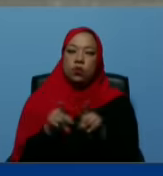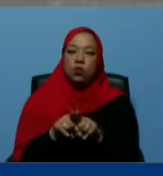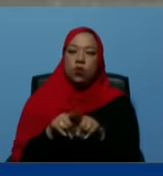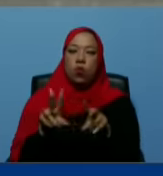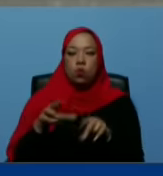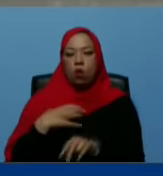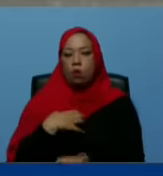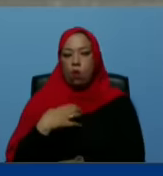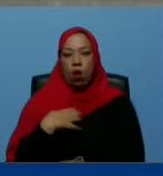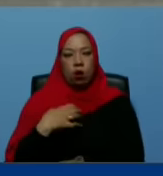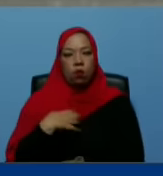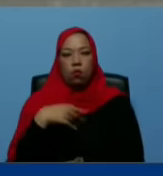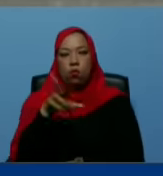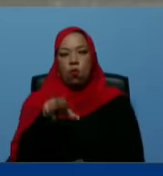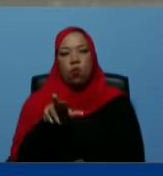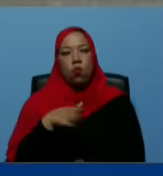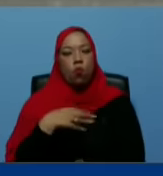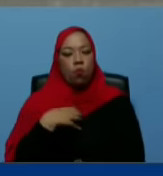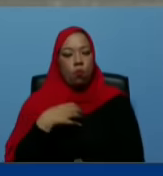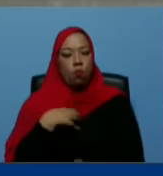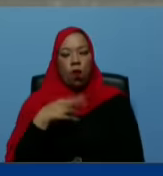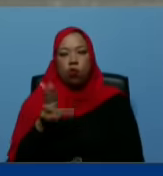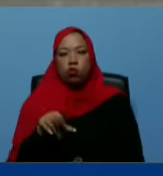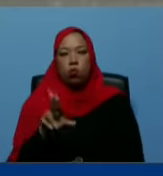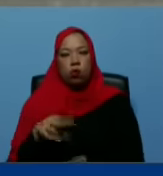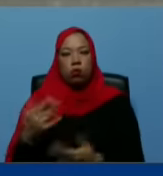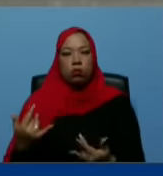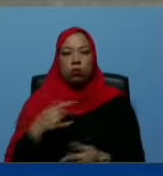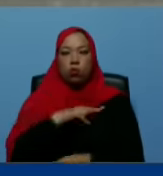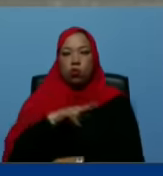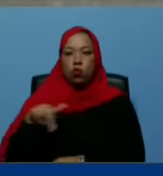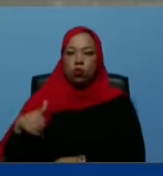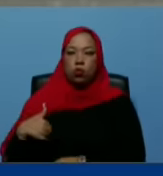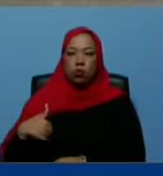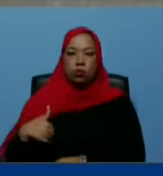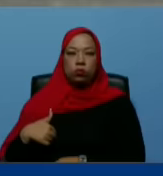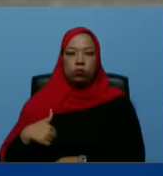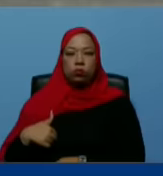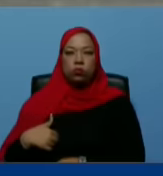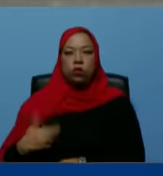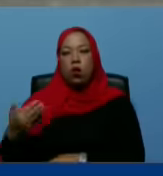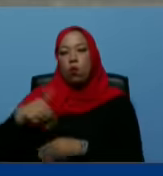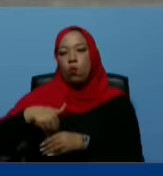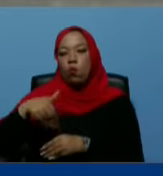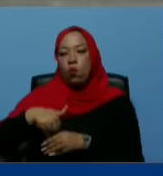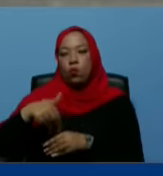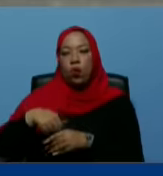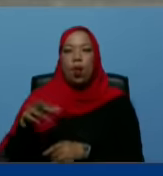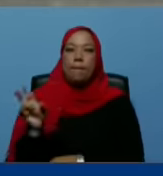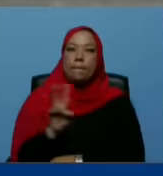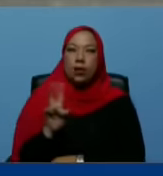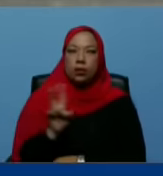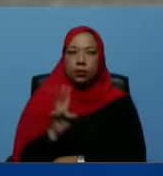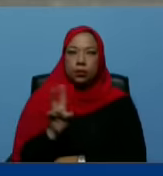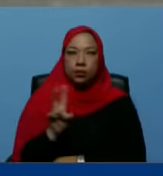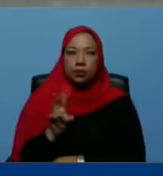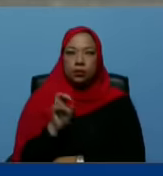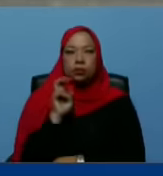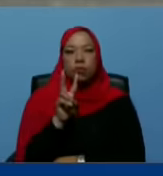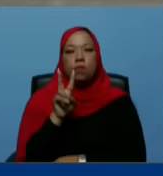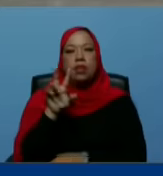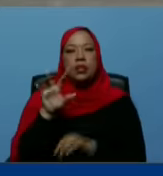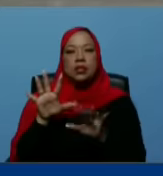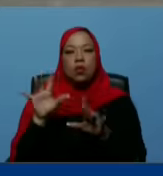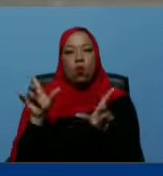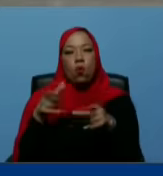han podido ni podrán jamás con nosotros. Elecciones en Venezuela, 25 de